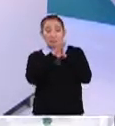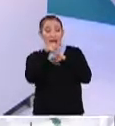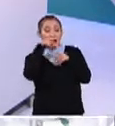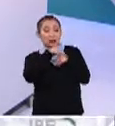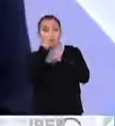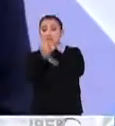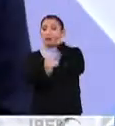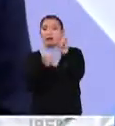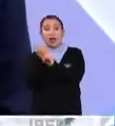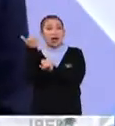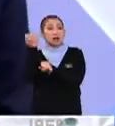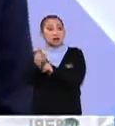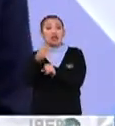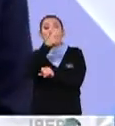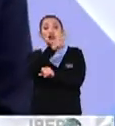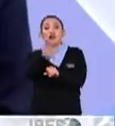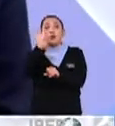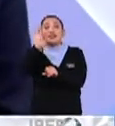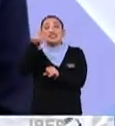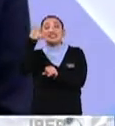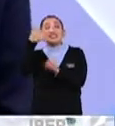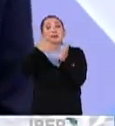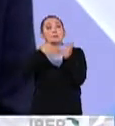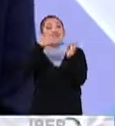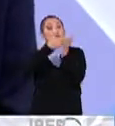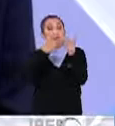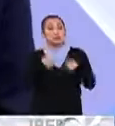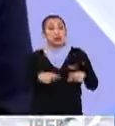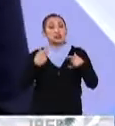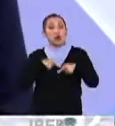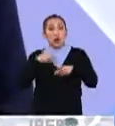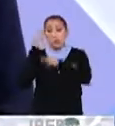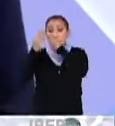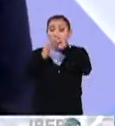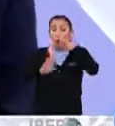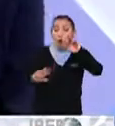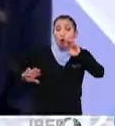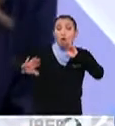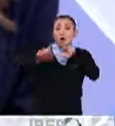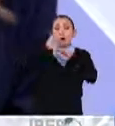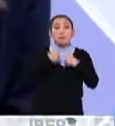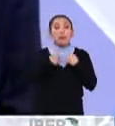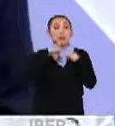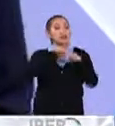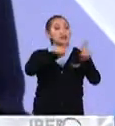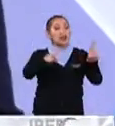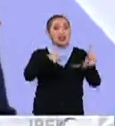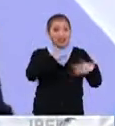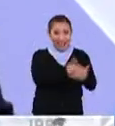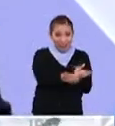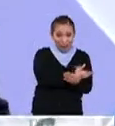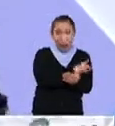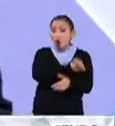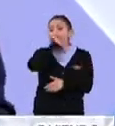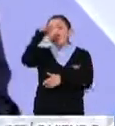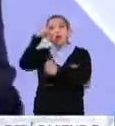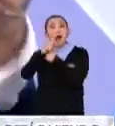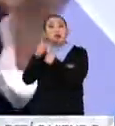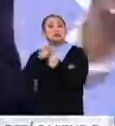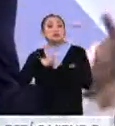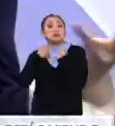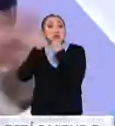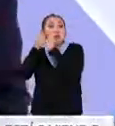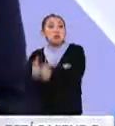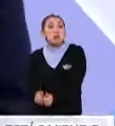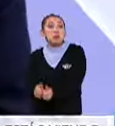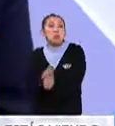fenómeno internacional. Más de 247 millones de personas en el mundo viven en un lugar distinto a su país de origen. Entonces, algo que,